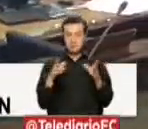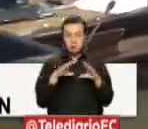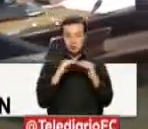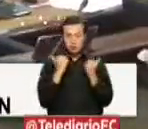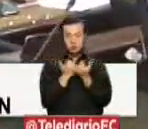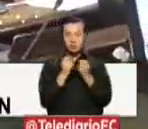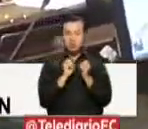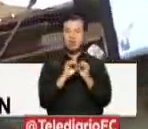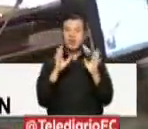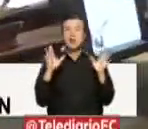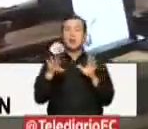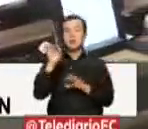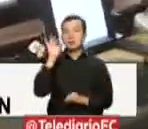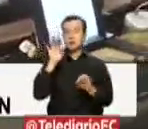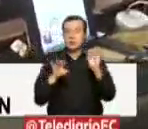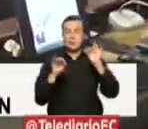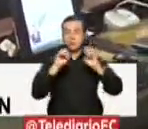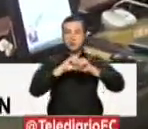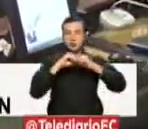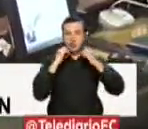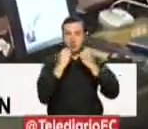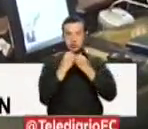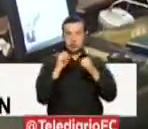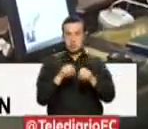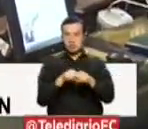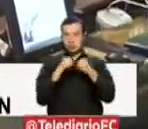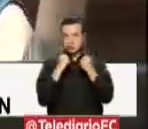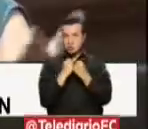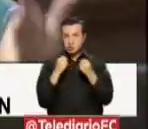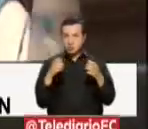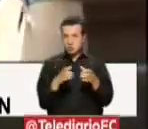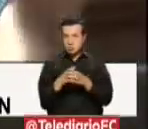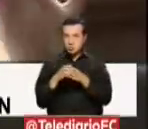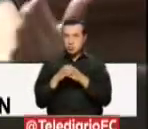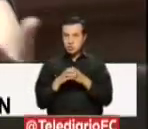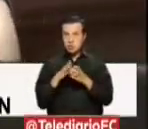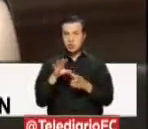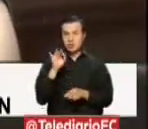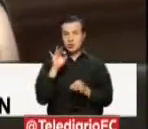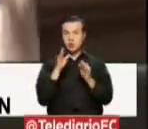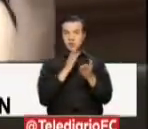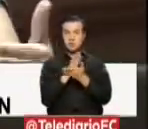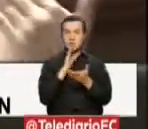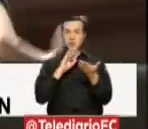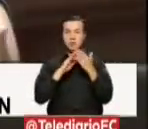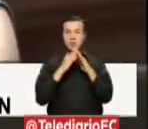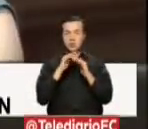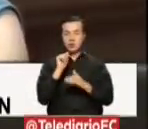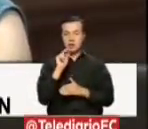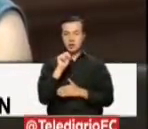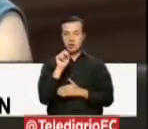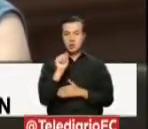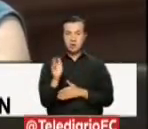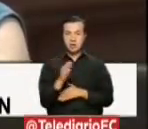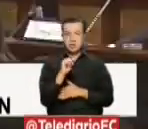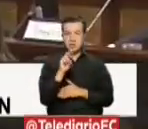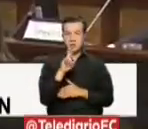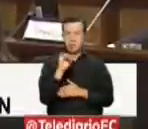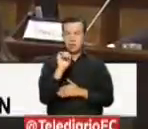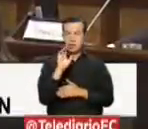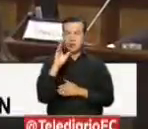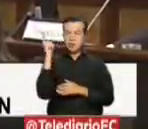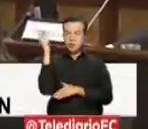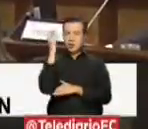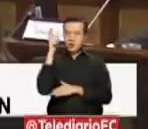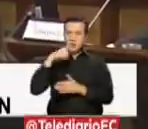Comisión General representantes de organizaciones sociales y gremiales. En representación de los medios comunitarios, Ana María Acosta, de la Fundación El Churo, pidió a